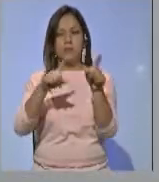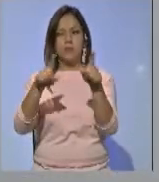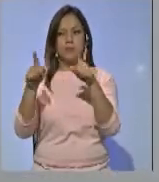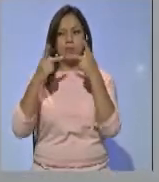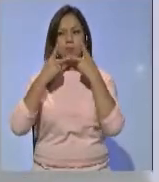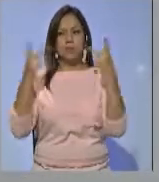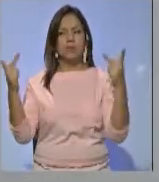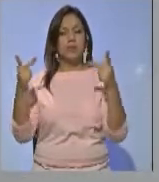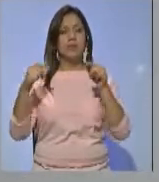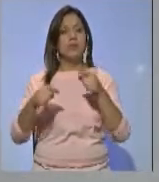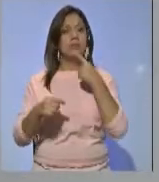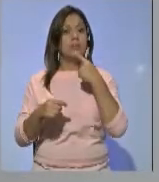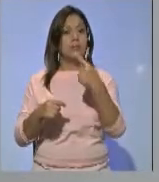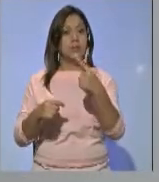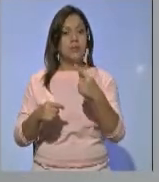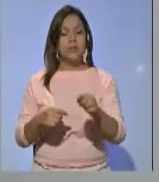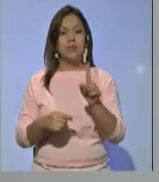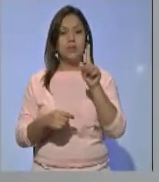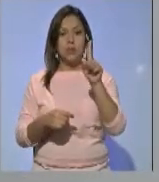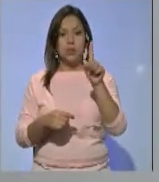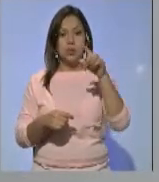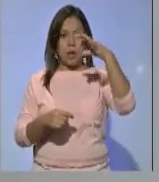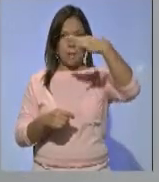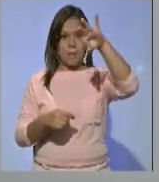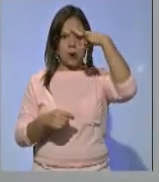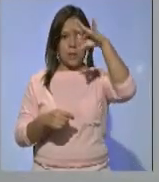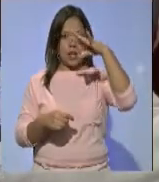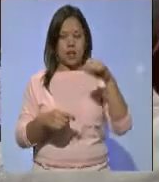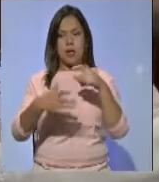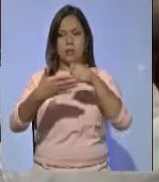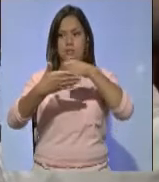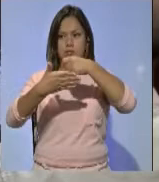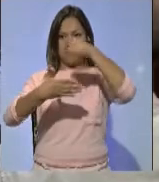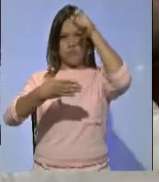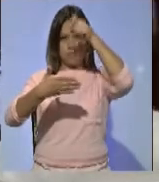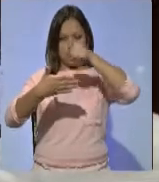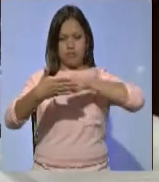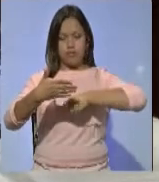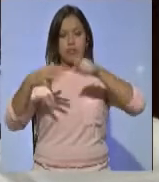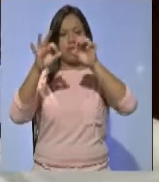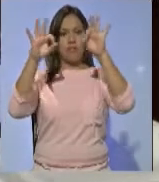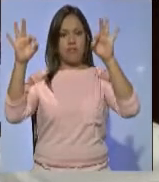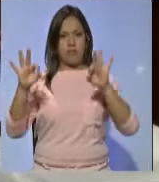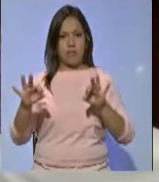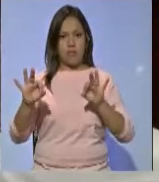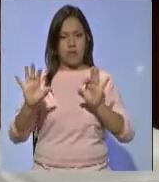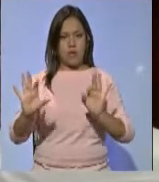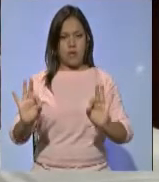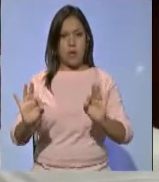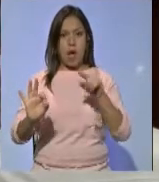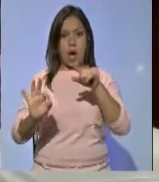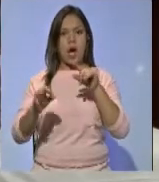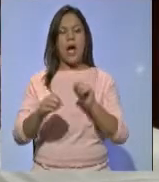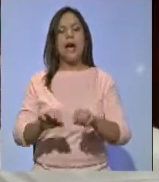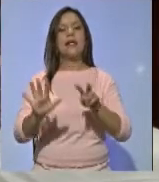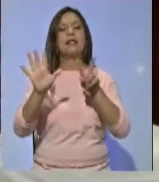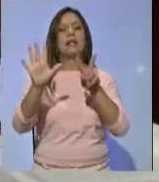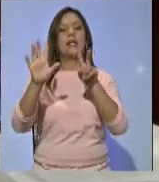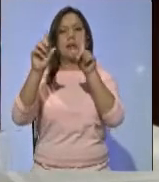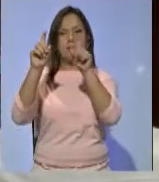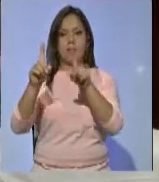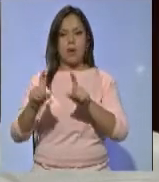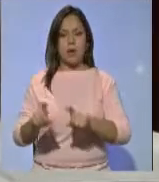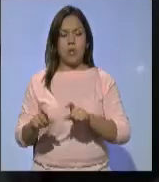popular únicamente existirá una papeleta de votación en formato A3. Allí constarán las 7 preguntas y